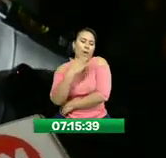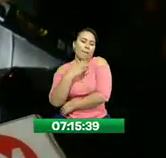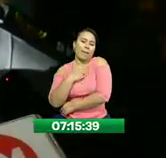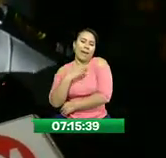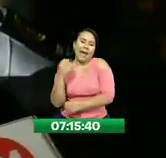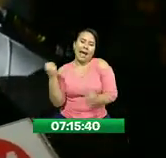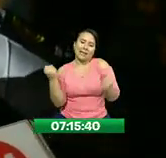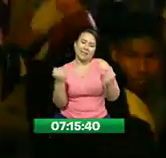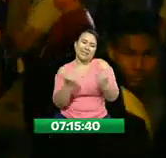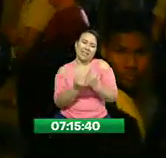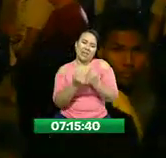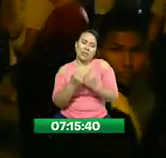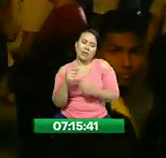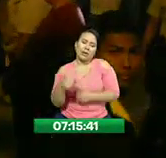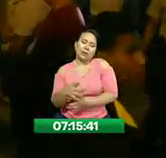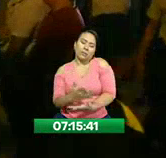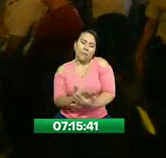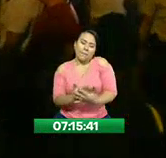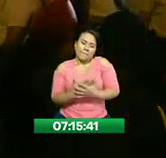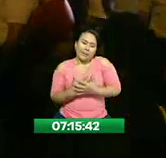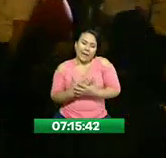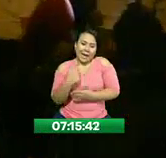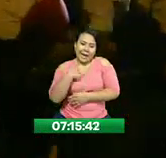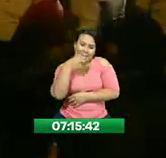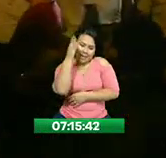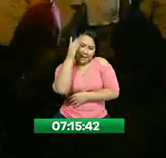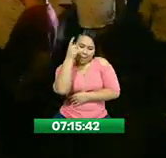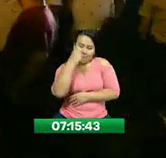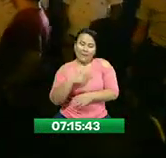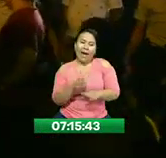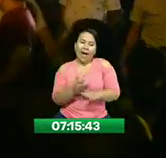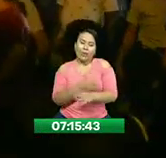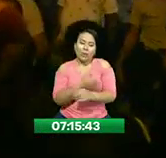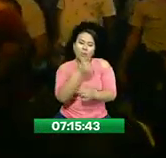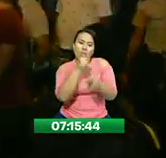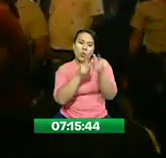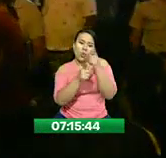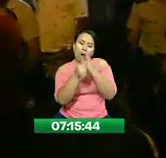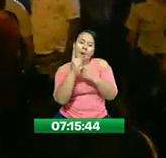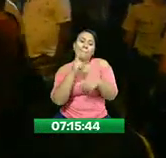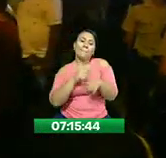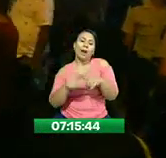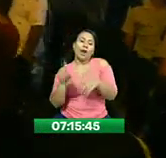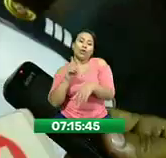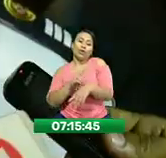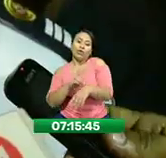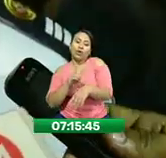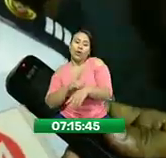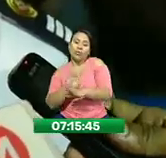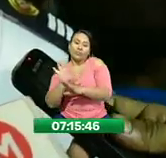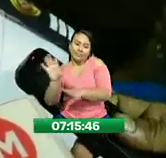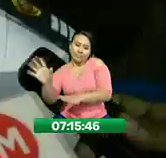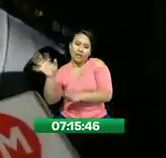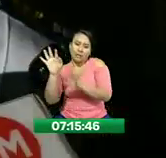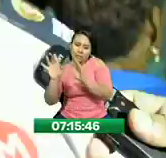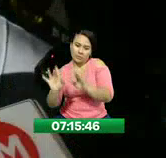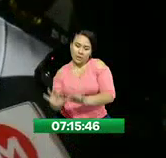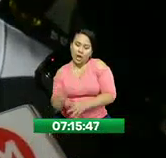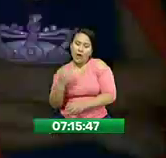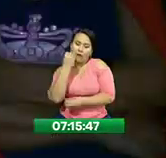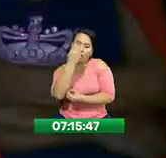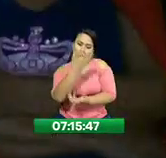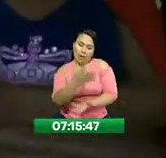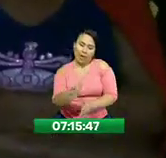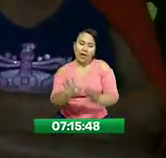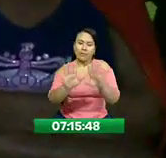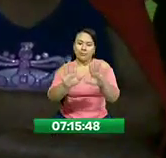quedó atrapado en el lugar. Se presume, sí, que el señor esté ingerido licor, pero el médico legista directamente procederá con la respectiva prueba de